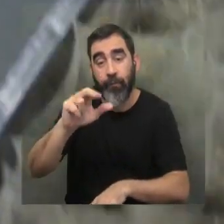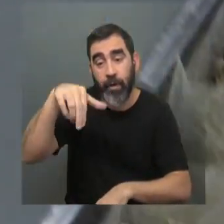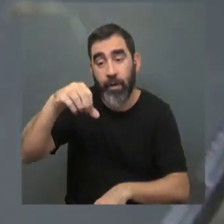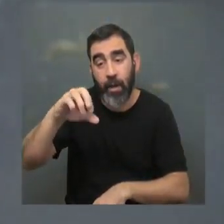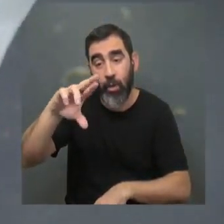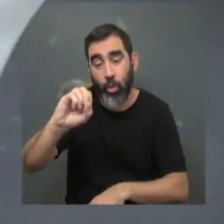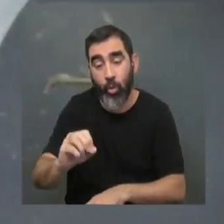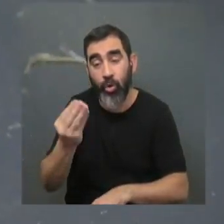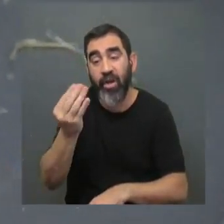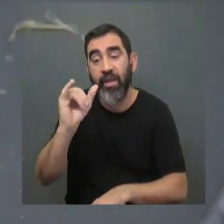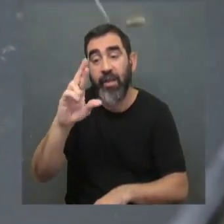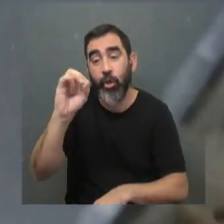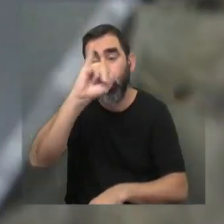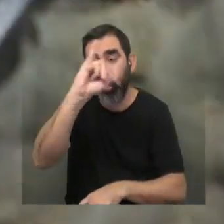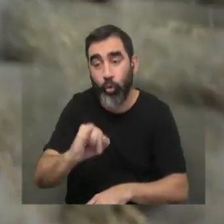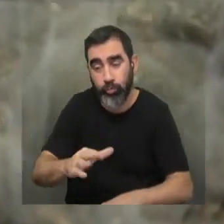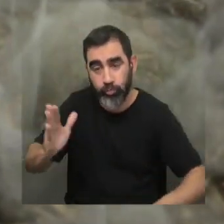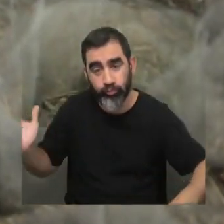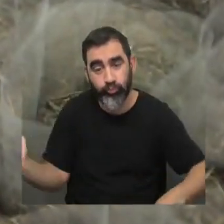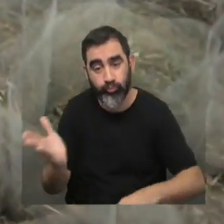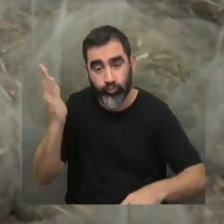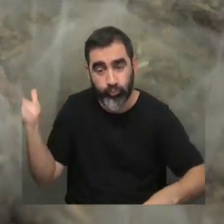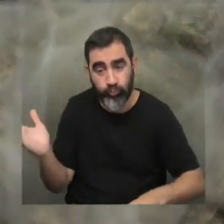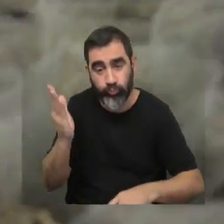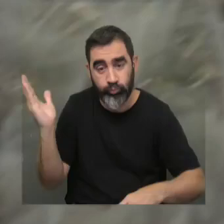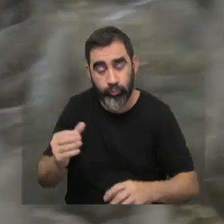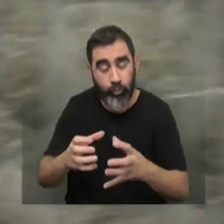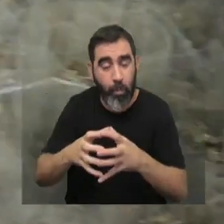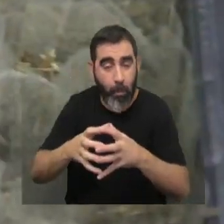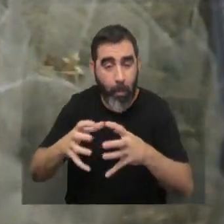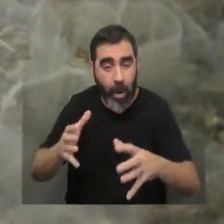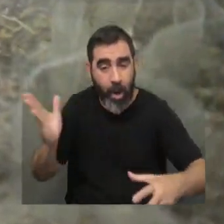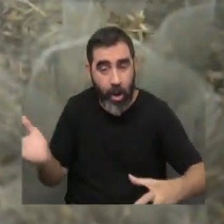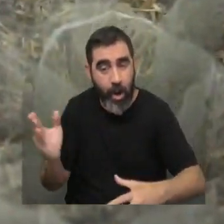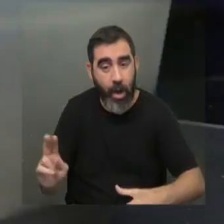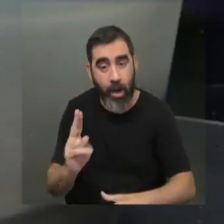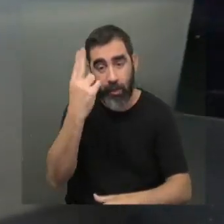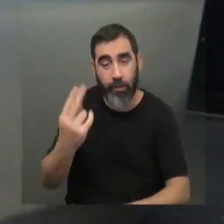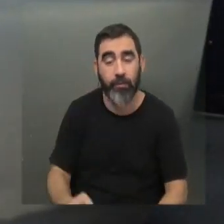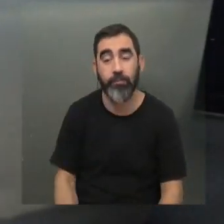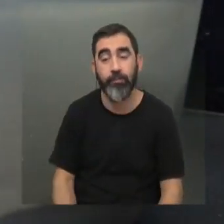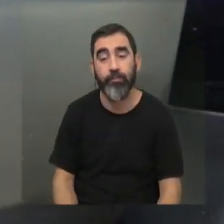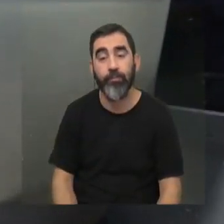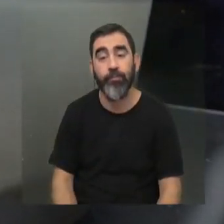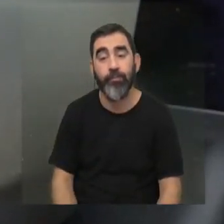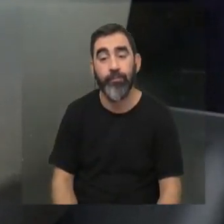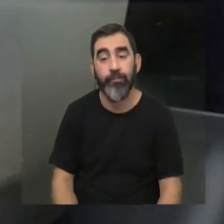a producir el epilobio de forma más industrial en Uruguay.